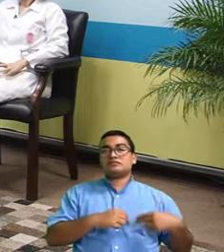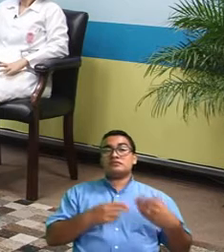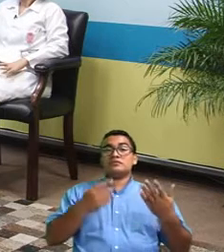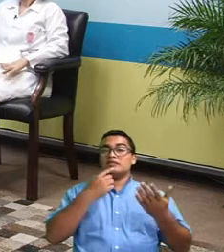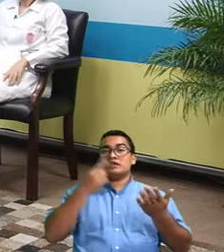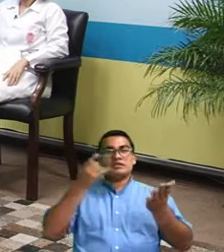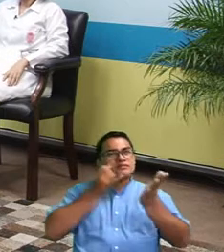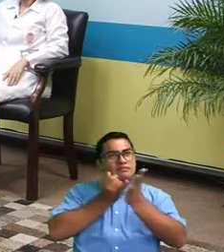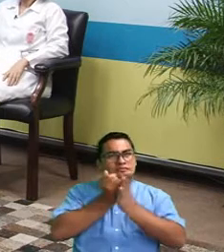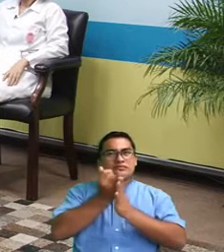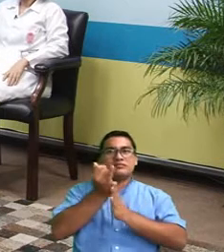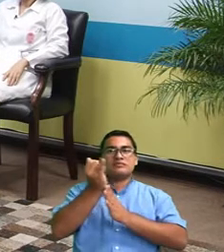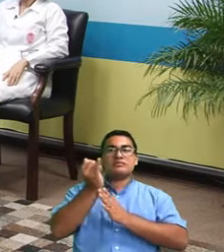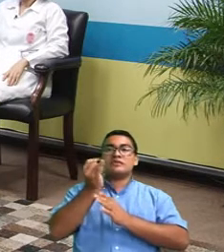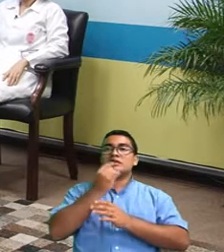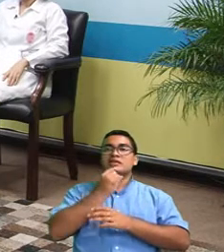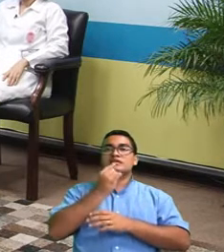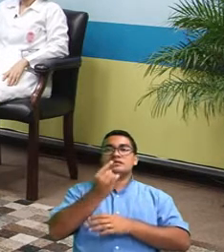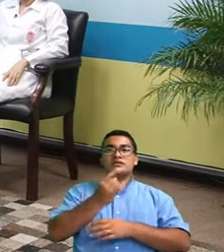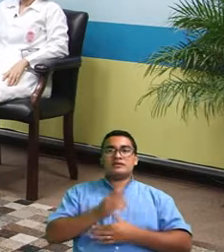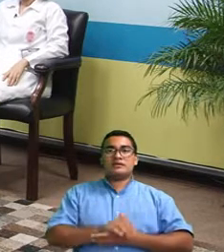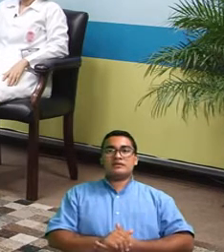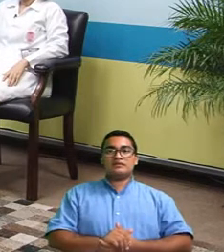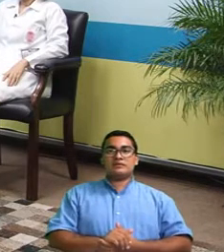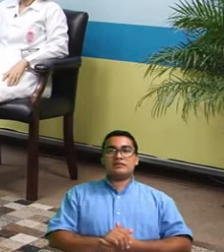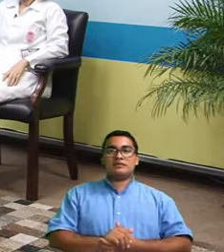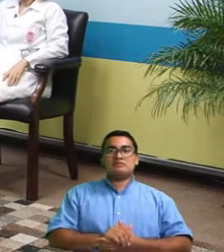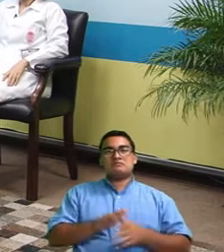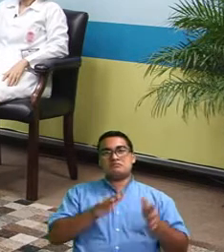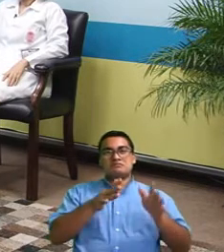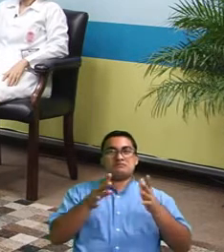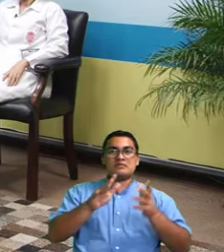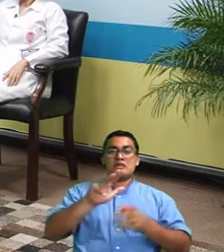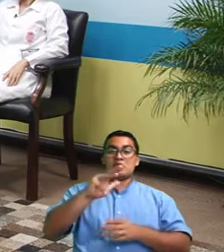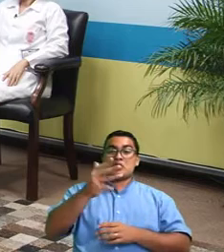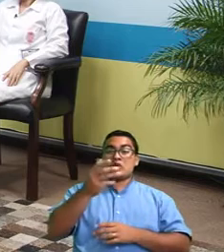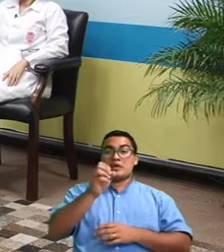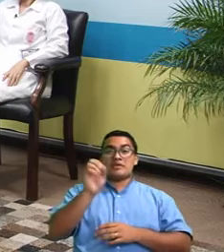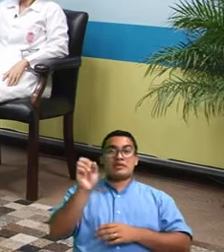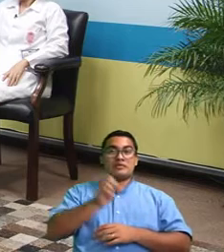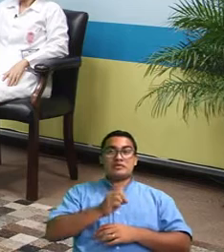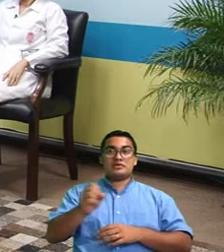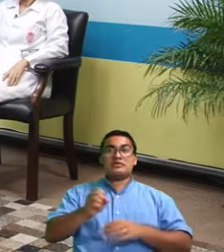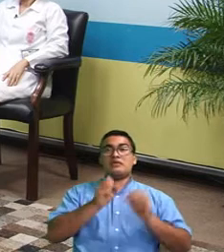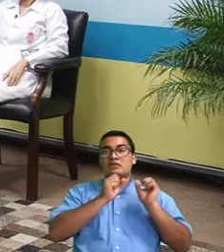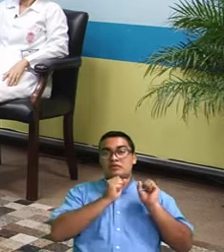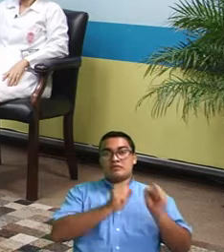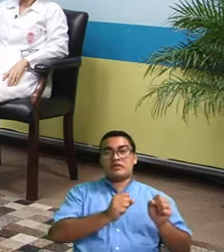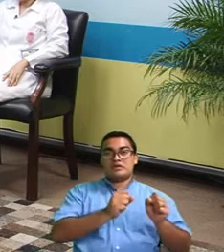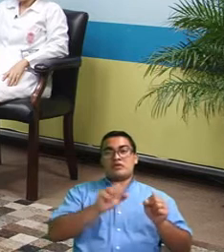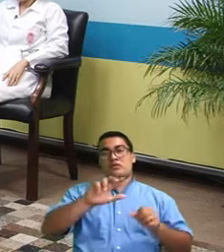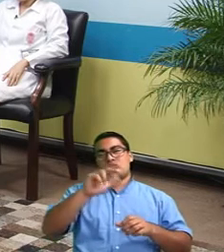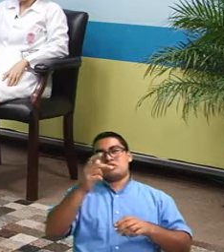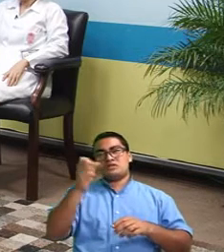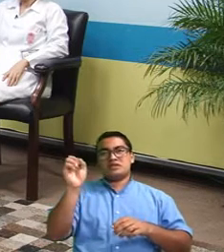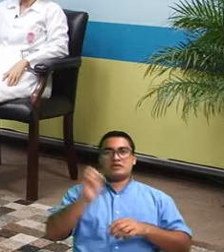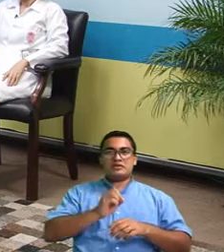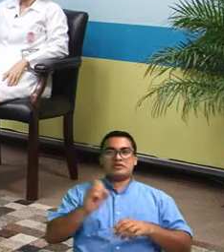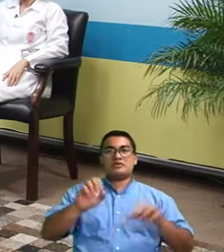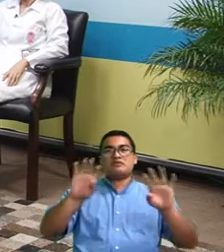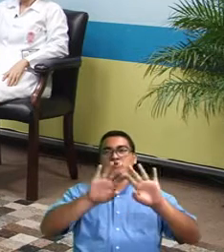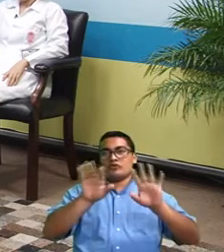estudios epidemiológicos hablan de que más o menos el 90% de los hombres y el 80% de las